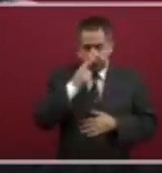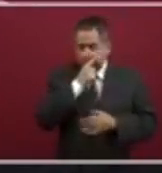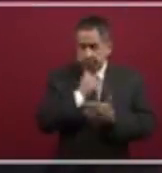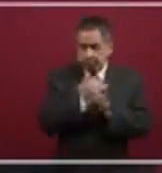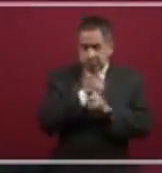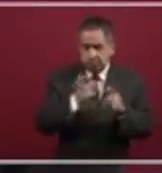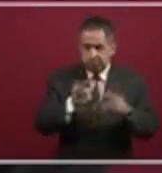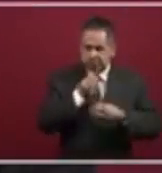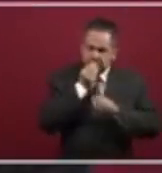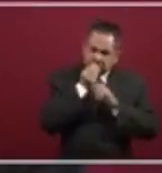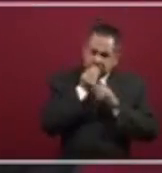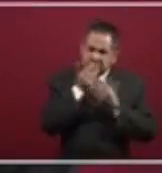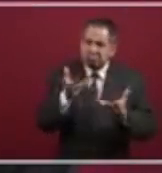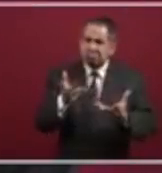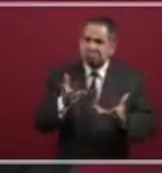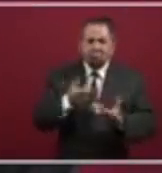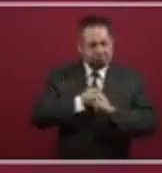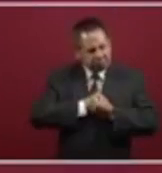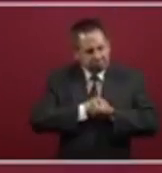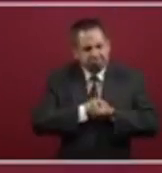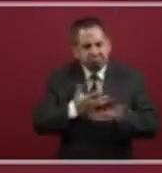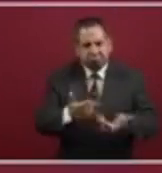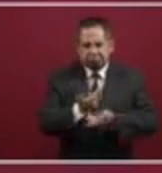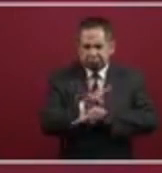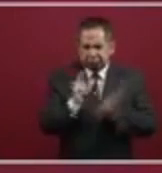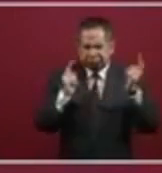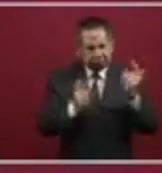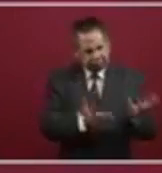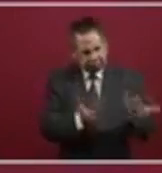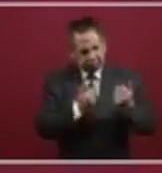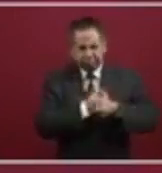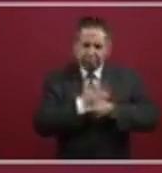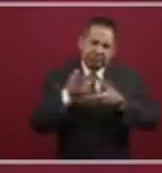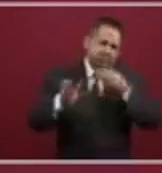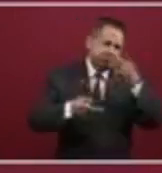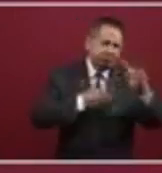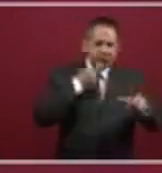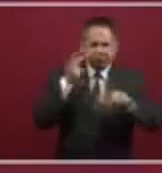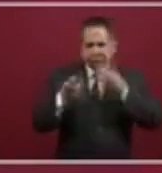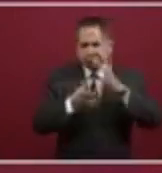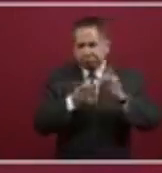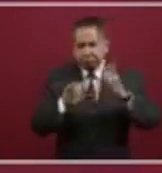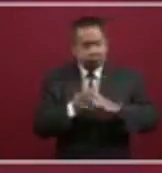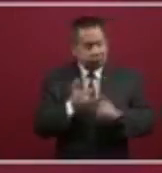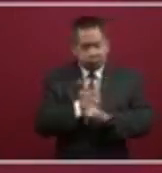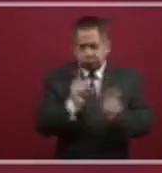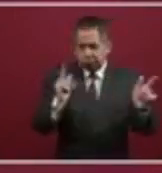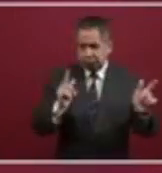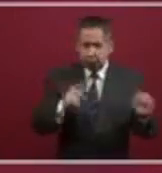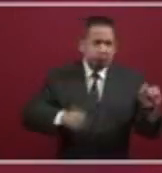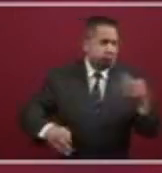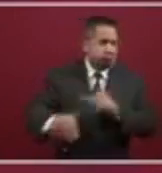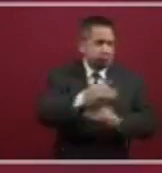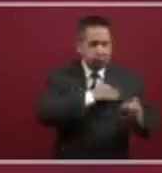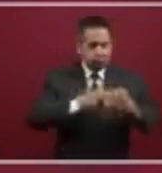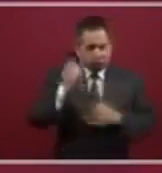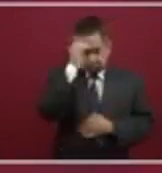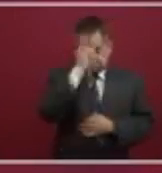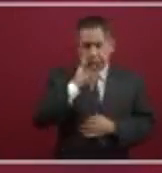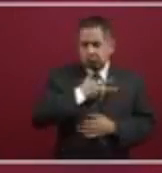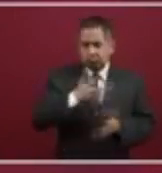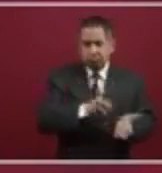se expresan libremente todas las opiniones, es el derecho